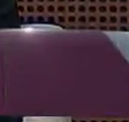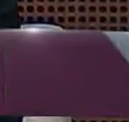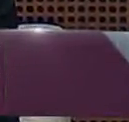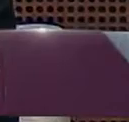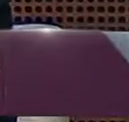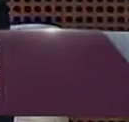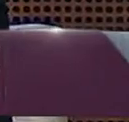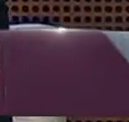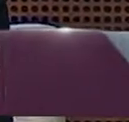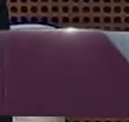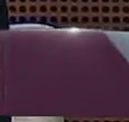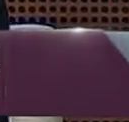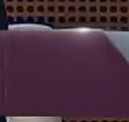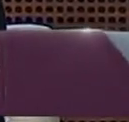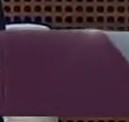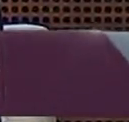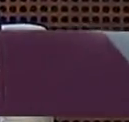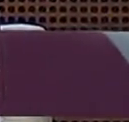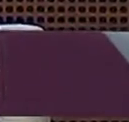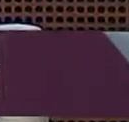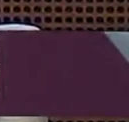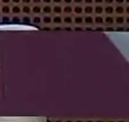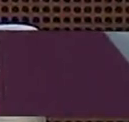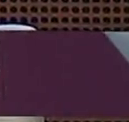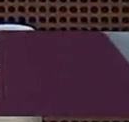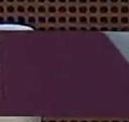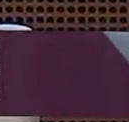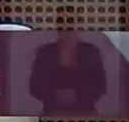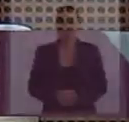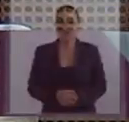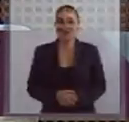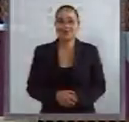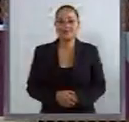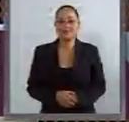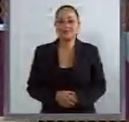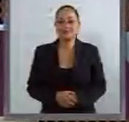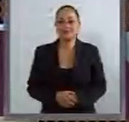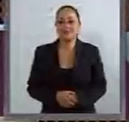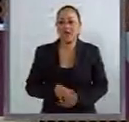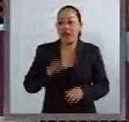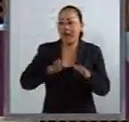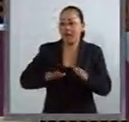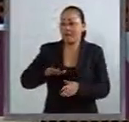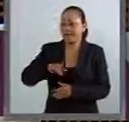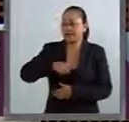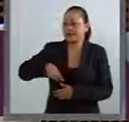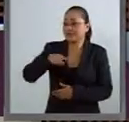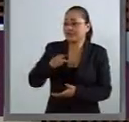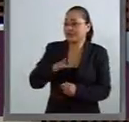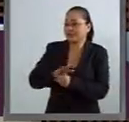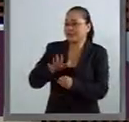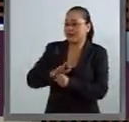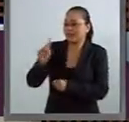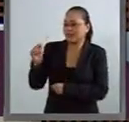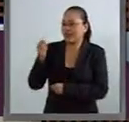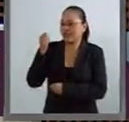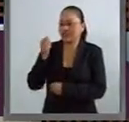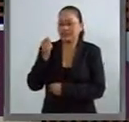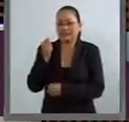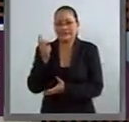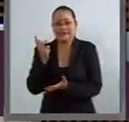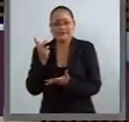Nuevas tecnologías que a veces algunos tienen temor a ellas. Yo soy bastante